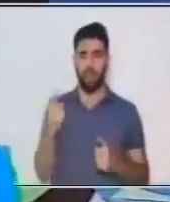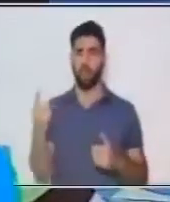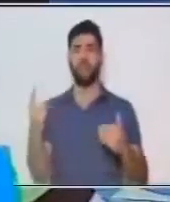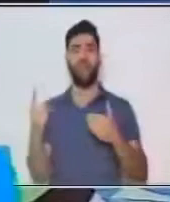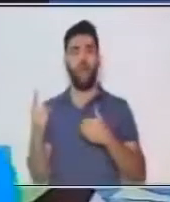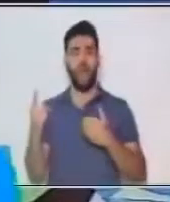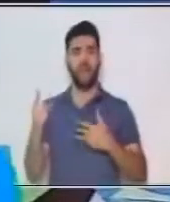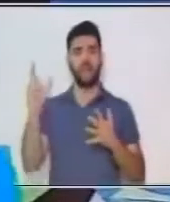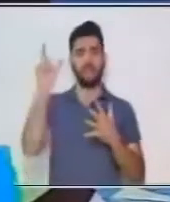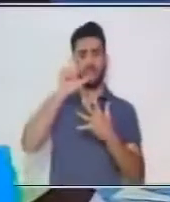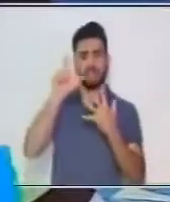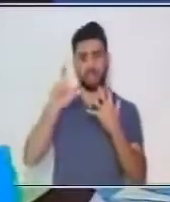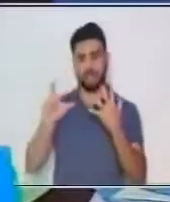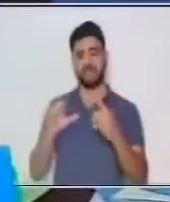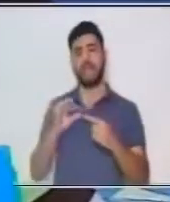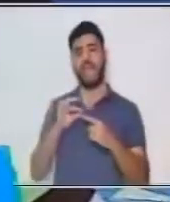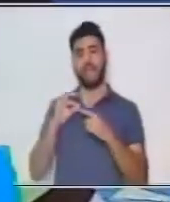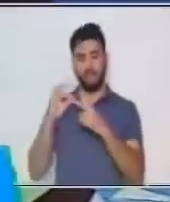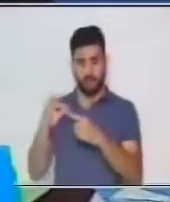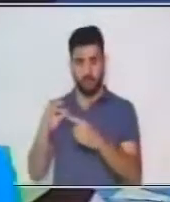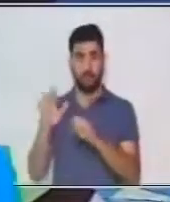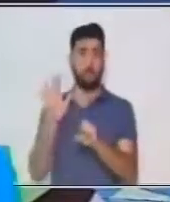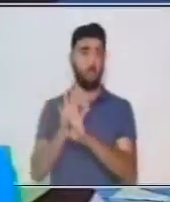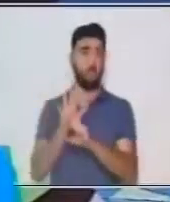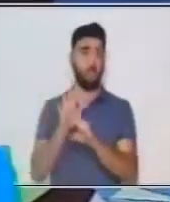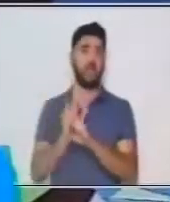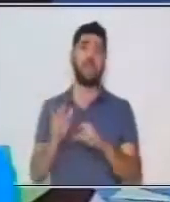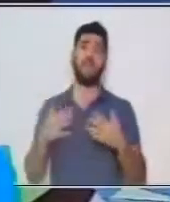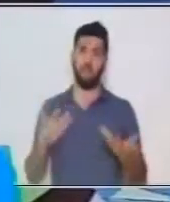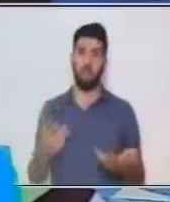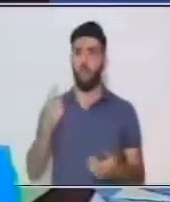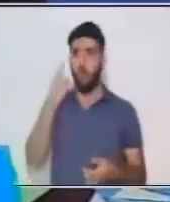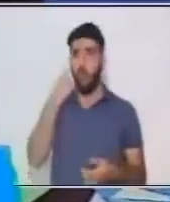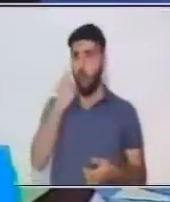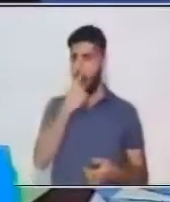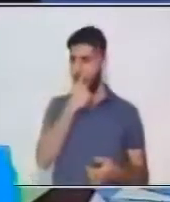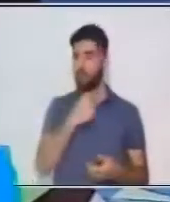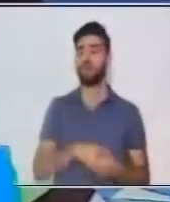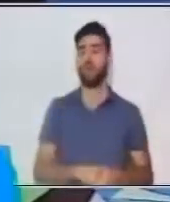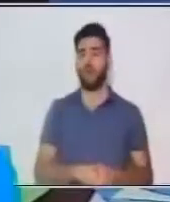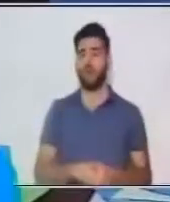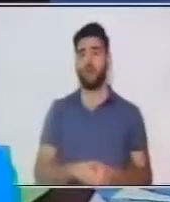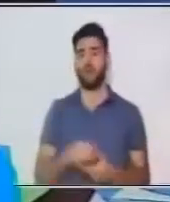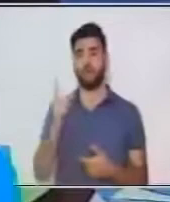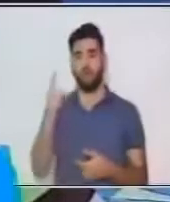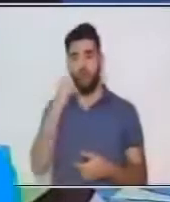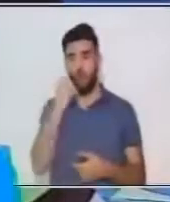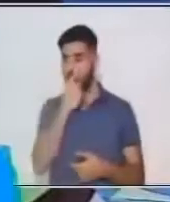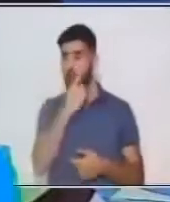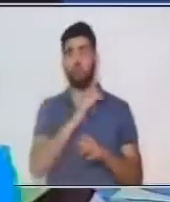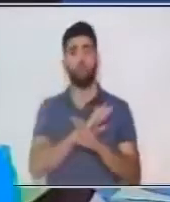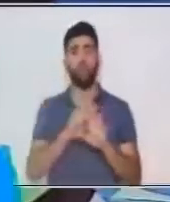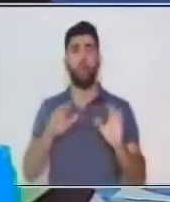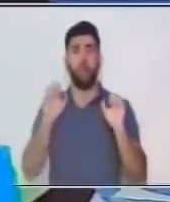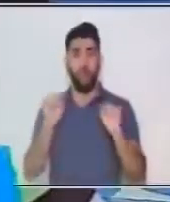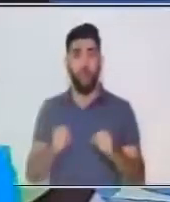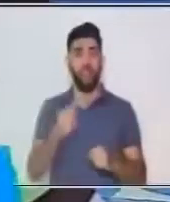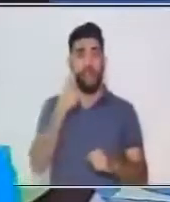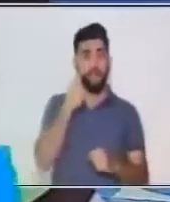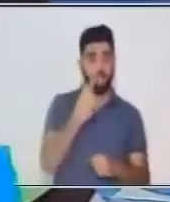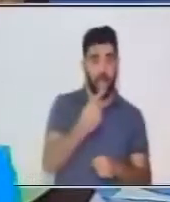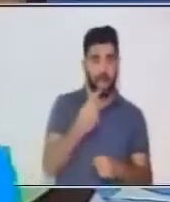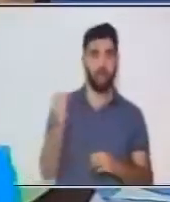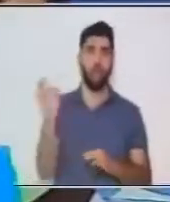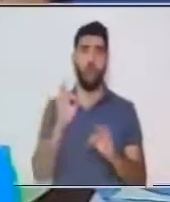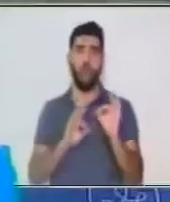Por ejemplo, estaban los ojos. Pero los ojos tenían un problema. Ellos solo podían ver y caminar porque contaban